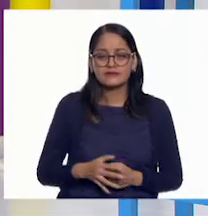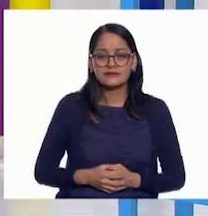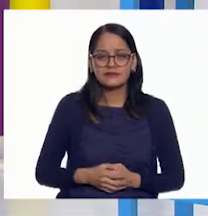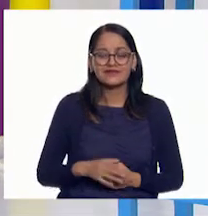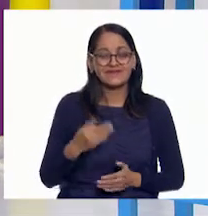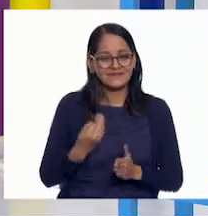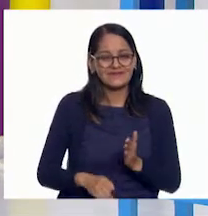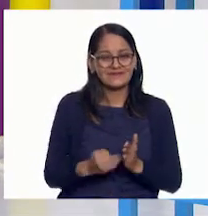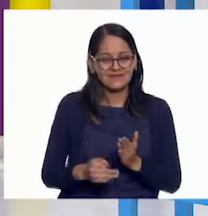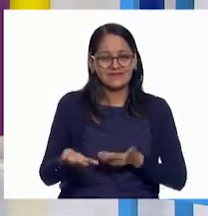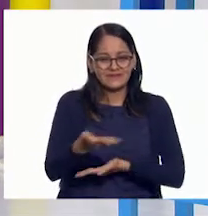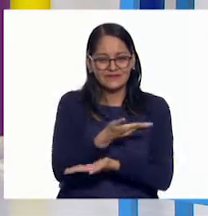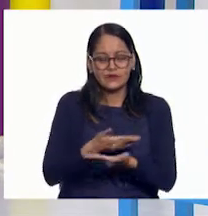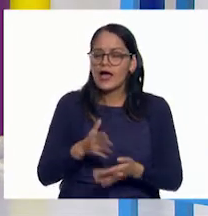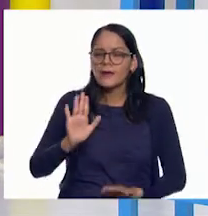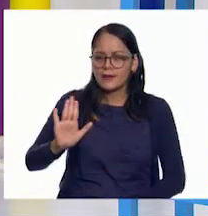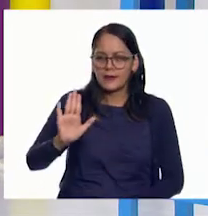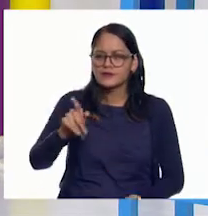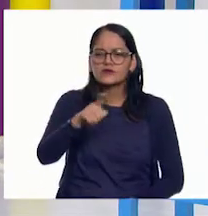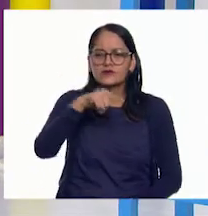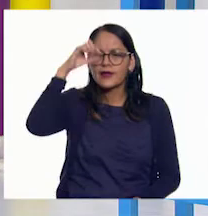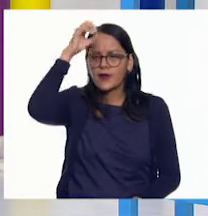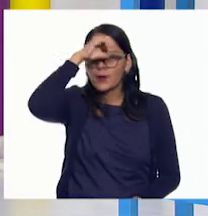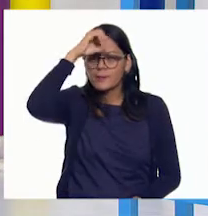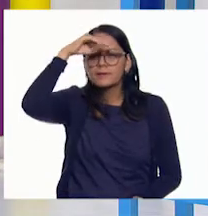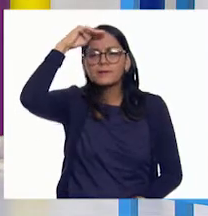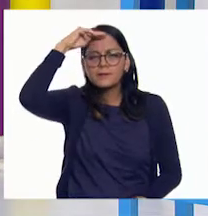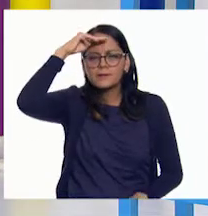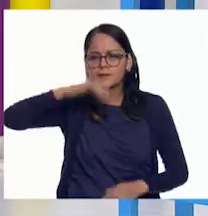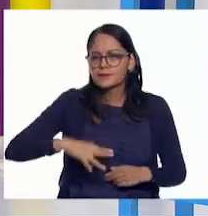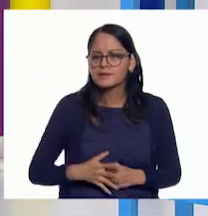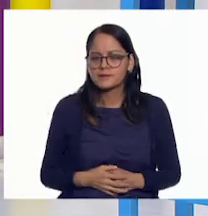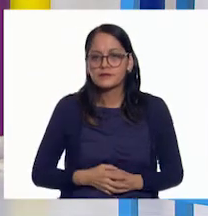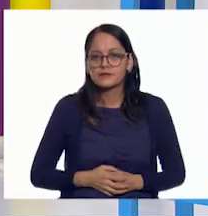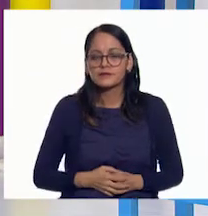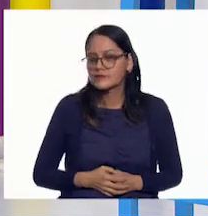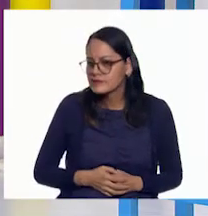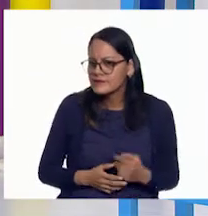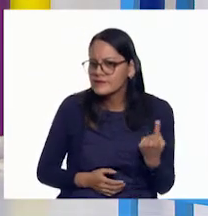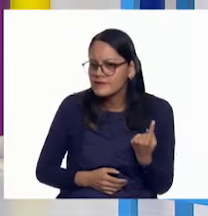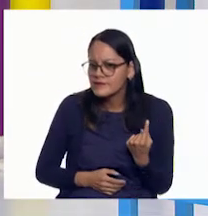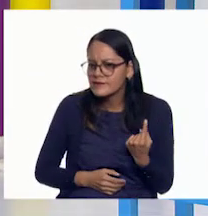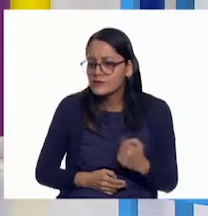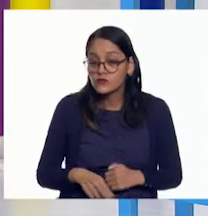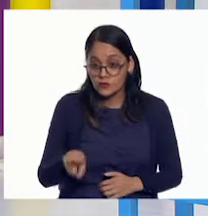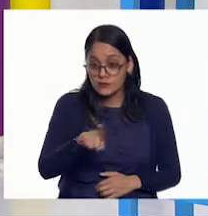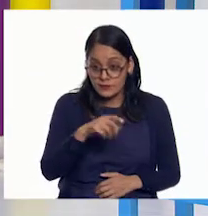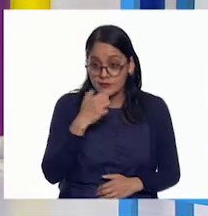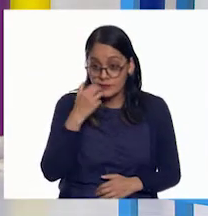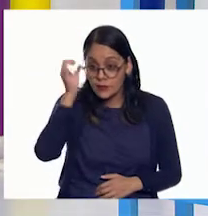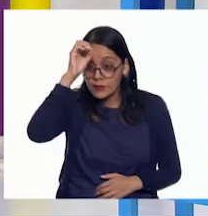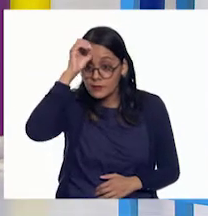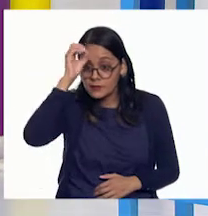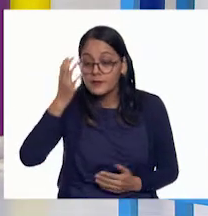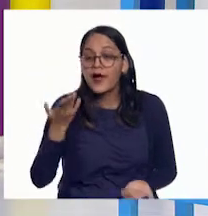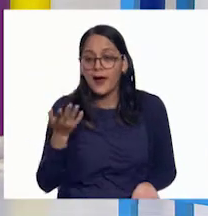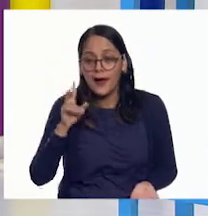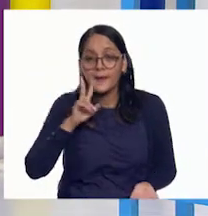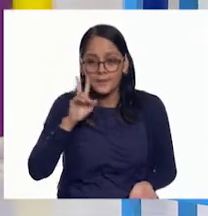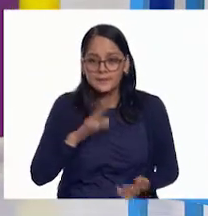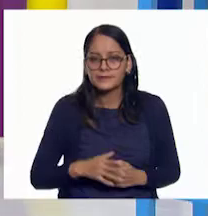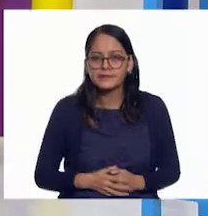ver, sí, pero tal vez... A ver, ¿ustedes qué piensan, niños? ¿Qué? ¿Ustedes también quieren opinar? A